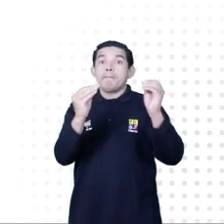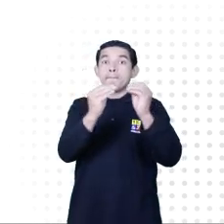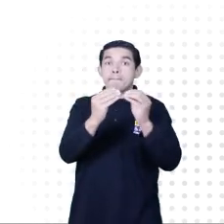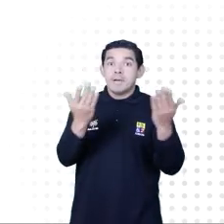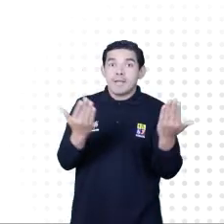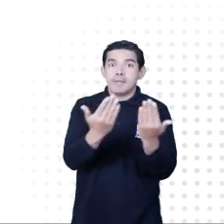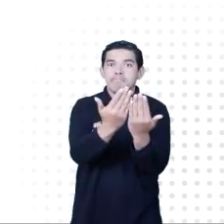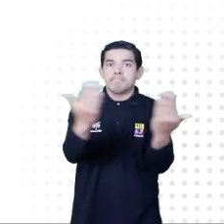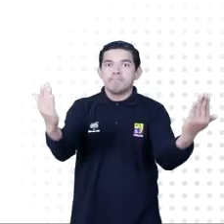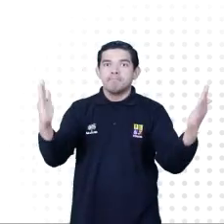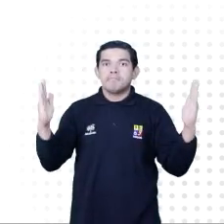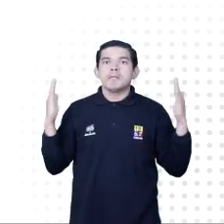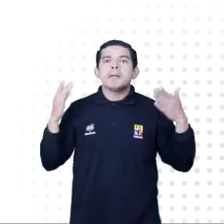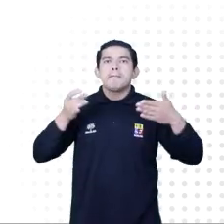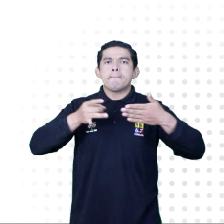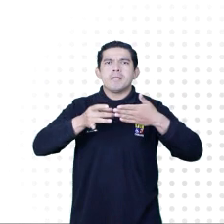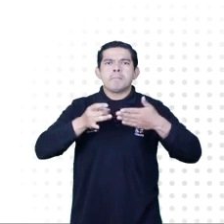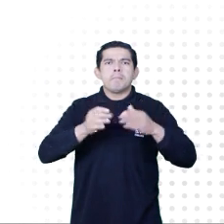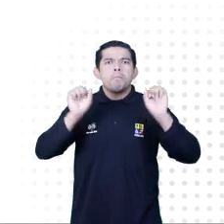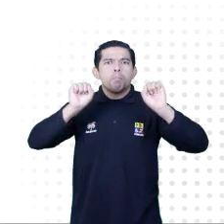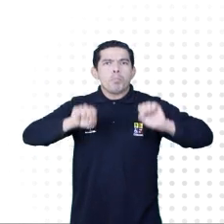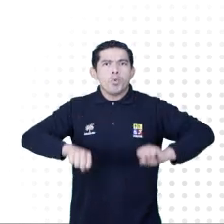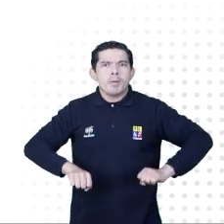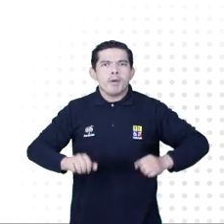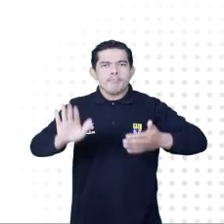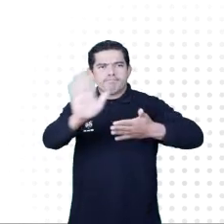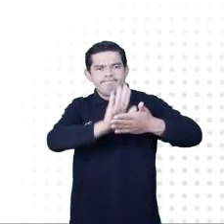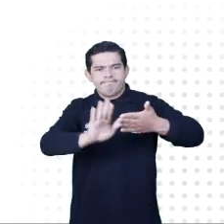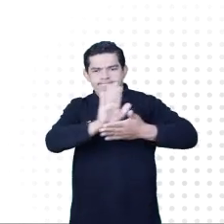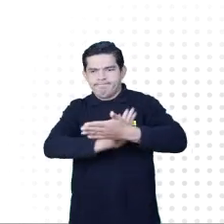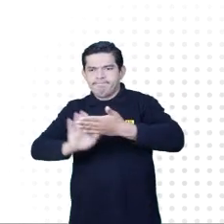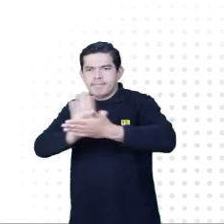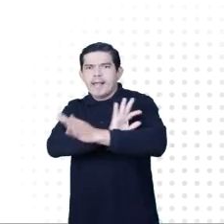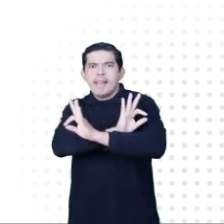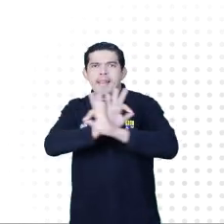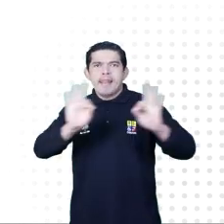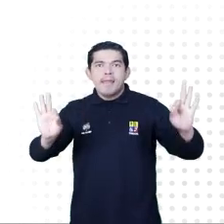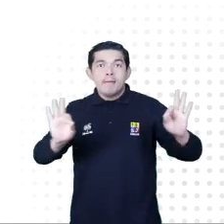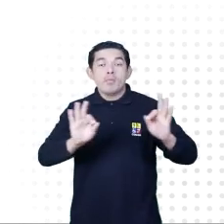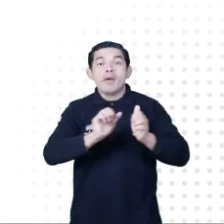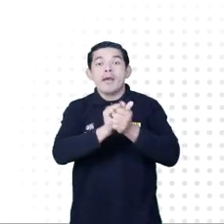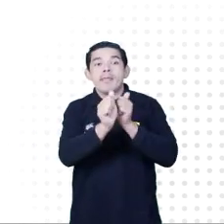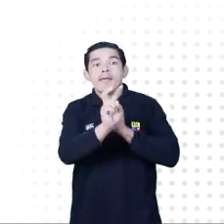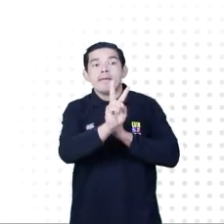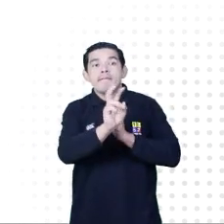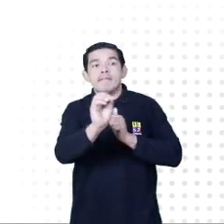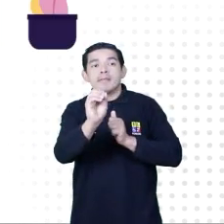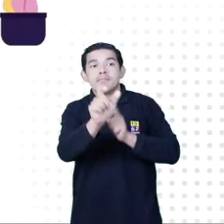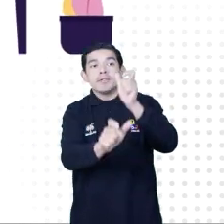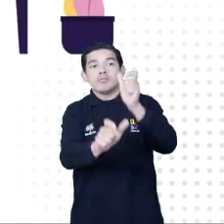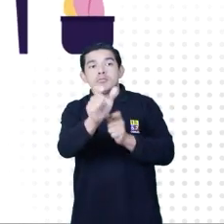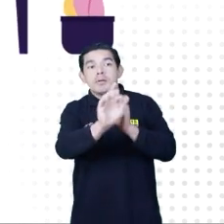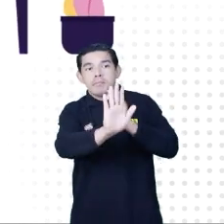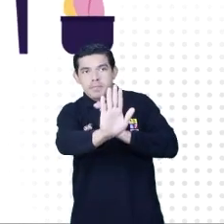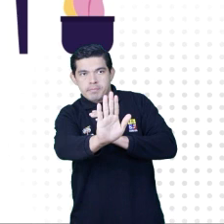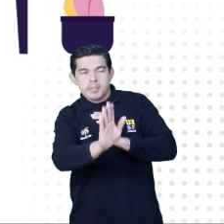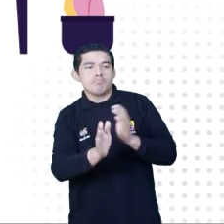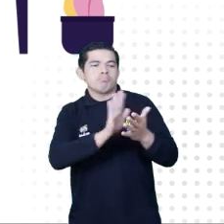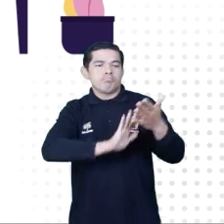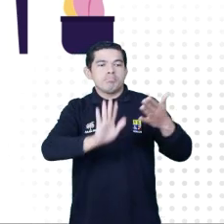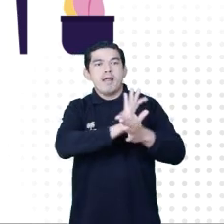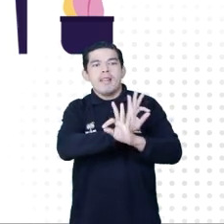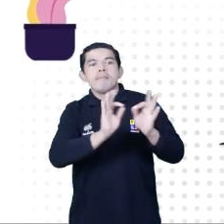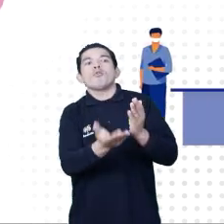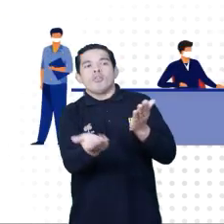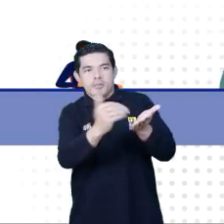los biombos serán de plástico para facilitar la desinfección continua del mismo cada 20 electores. Las juntas receptoras del